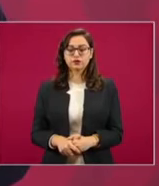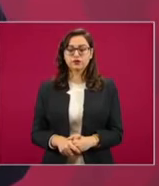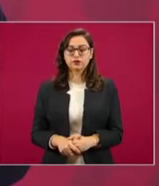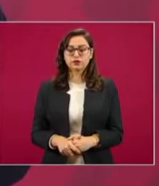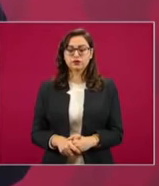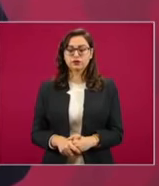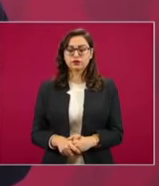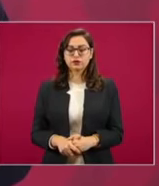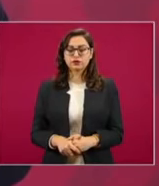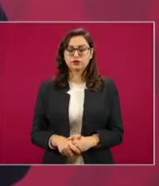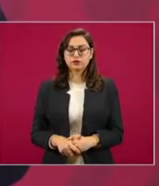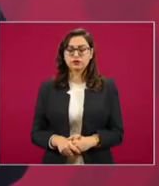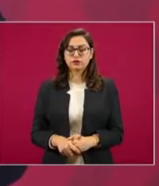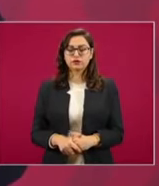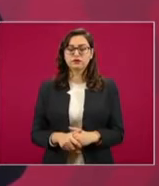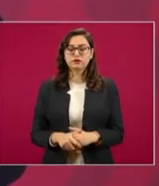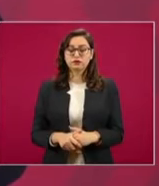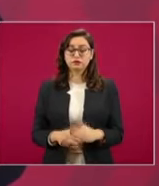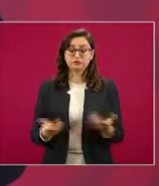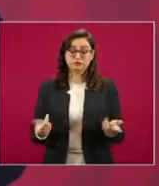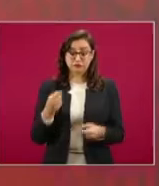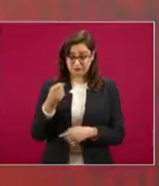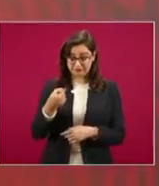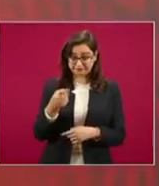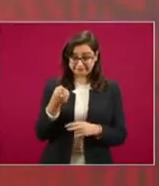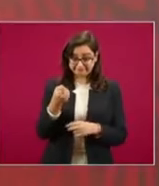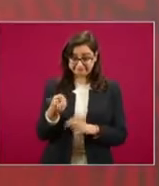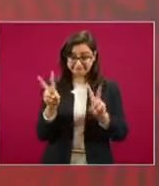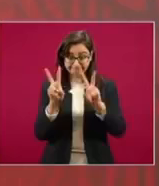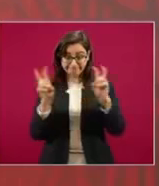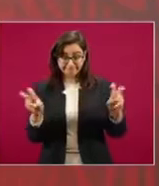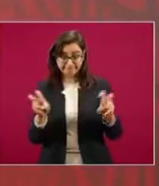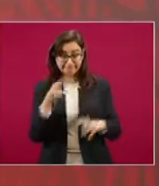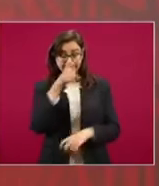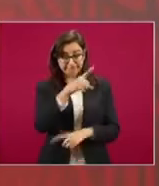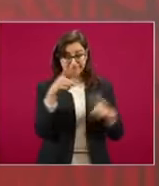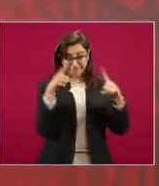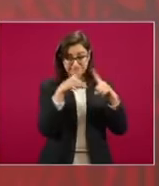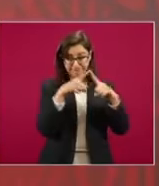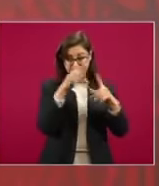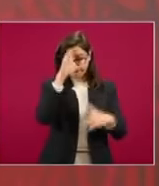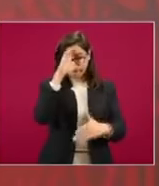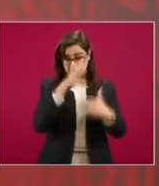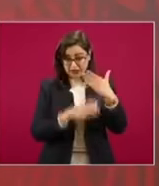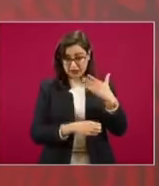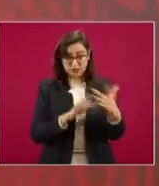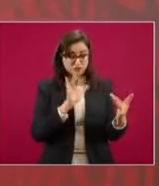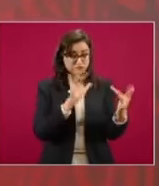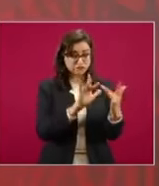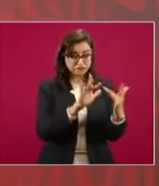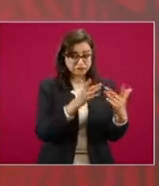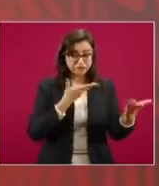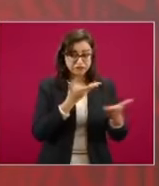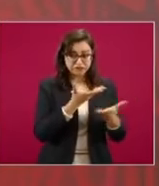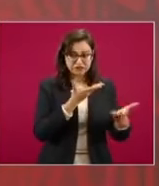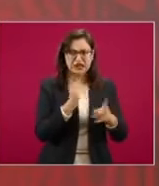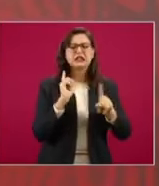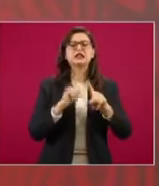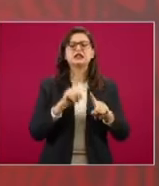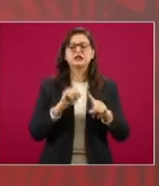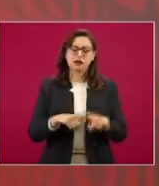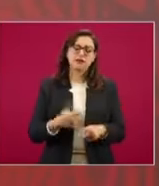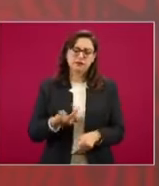comunicación con la Iglesia Católica esta relación la lleva a la jefa de gobierno de